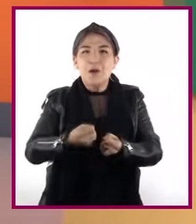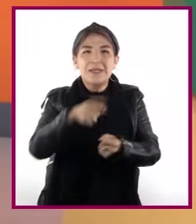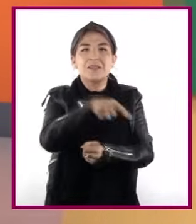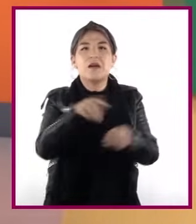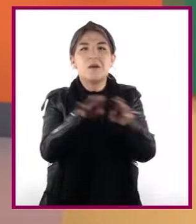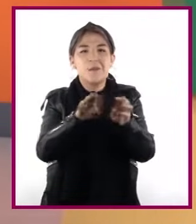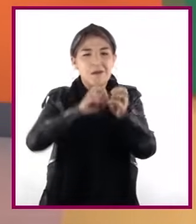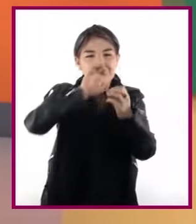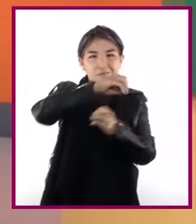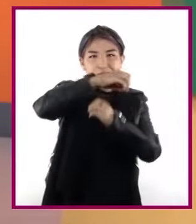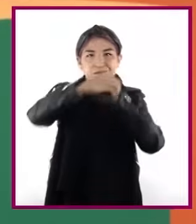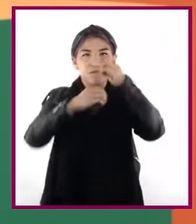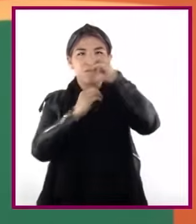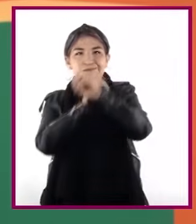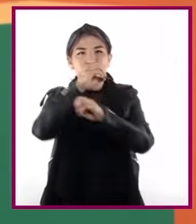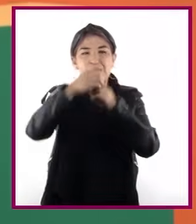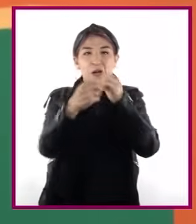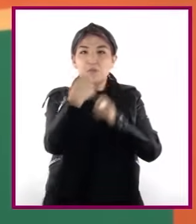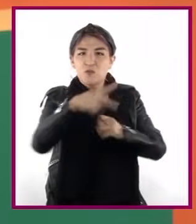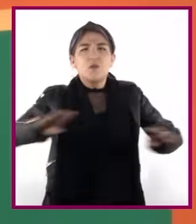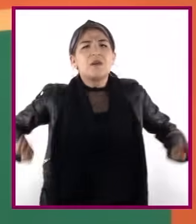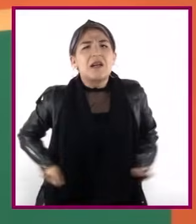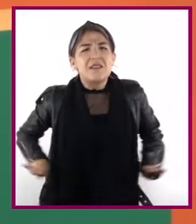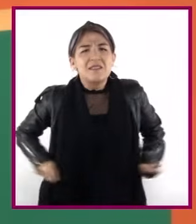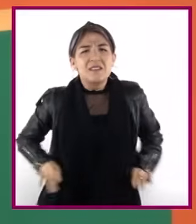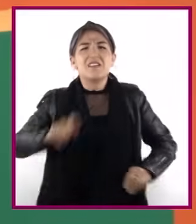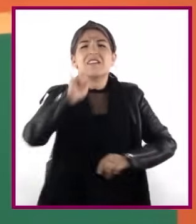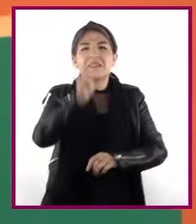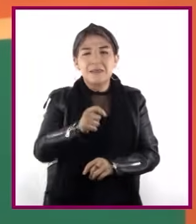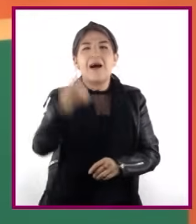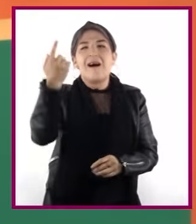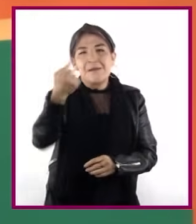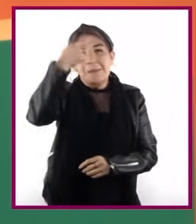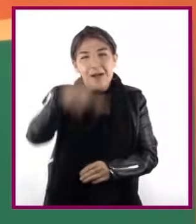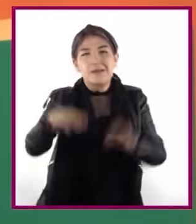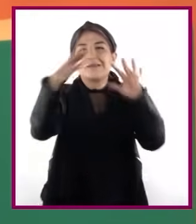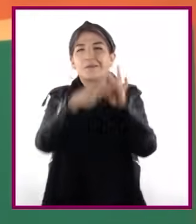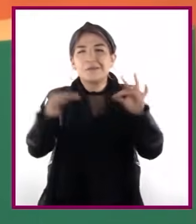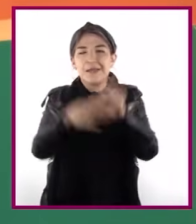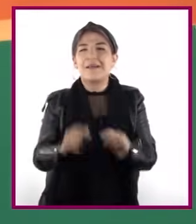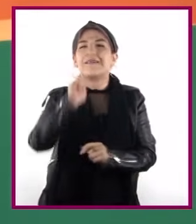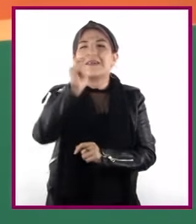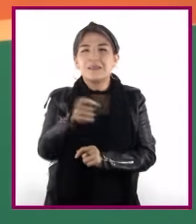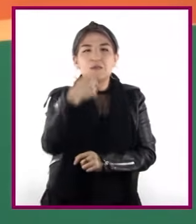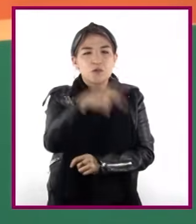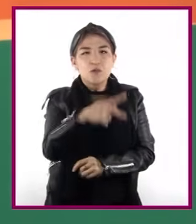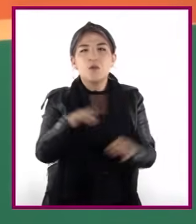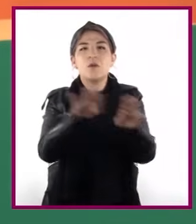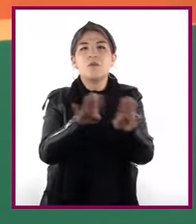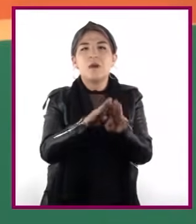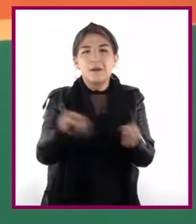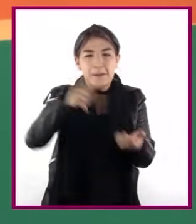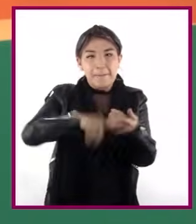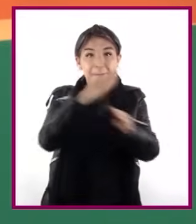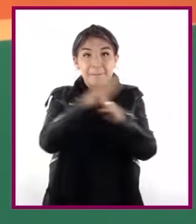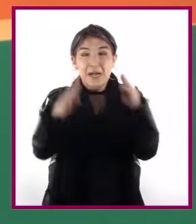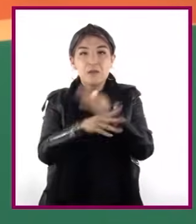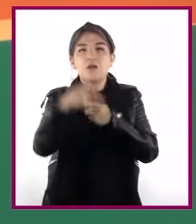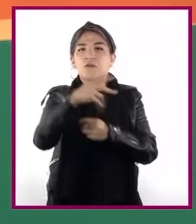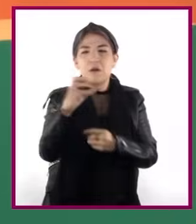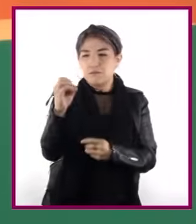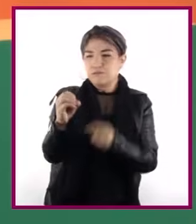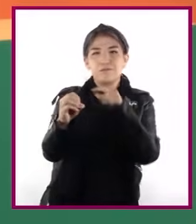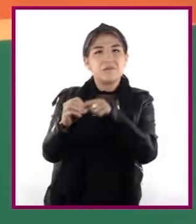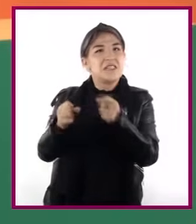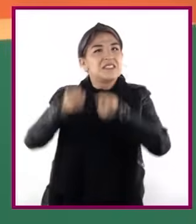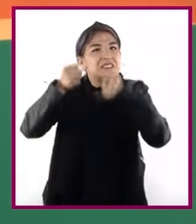las partículas. Estas características permiten explicar, por ejemplo, cómo es que los sólidos tienen una forma